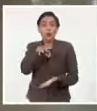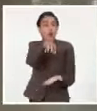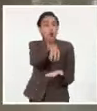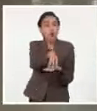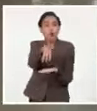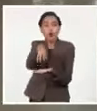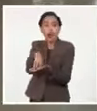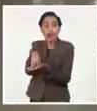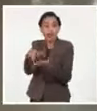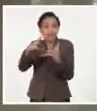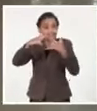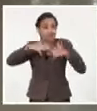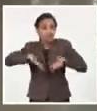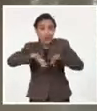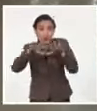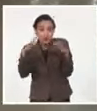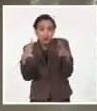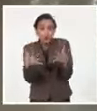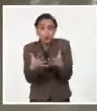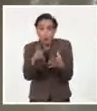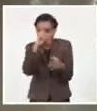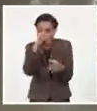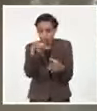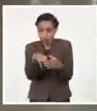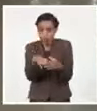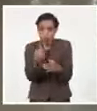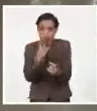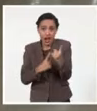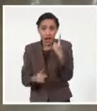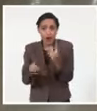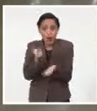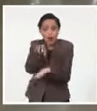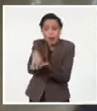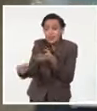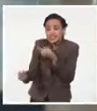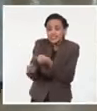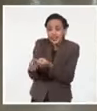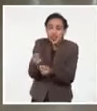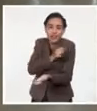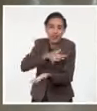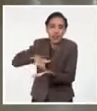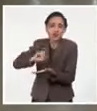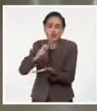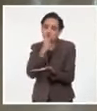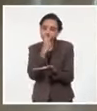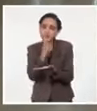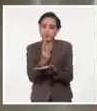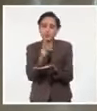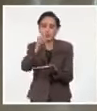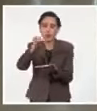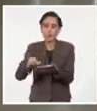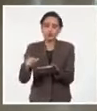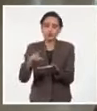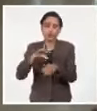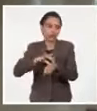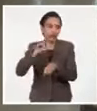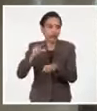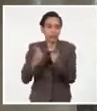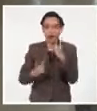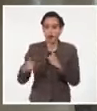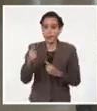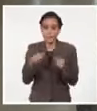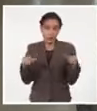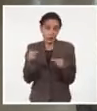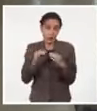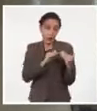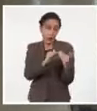sido destruido totalmente el consultorio, en algún lugar de la zona se está prestando servicio asistencialmente a los